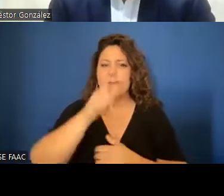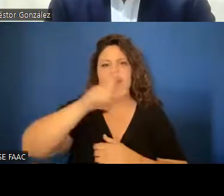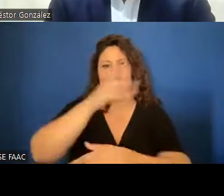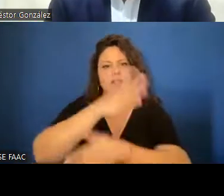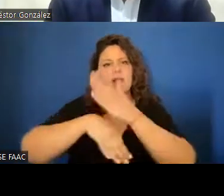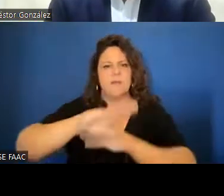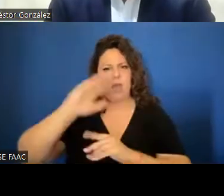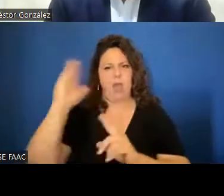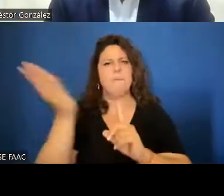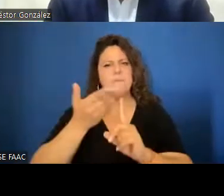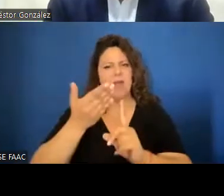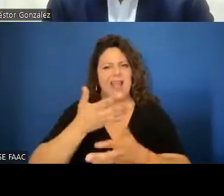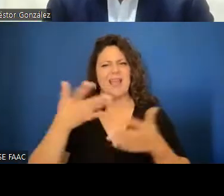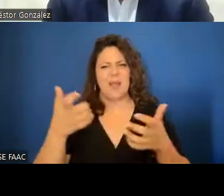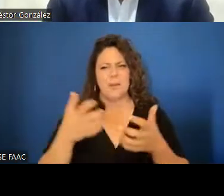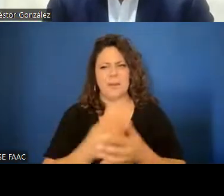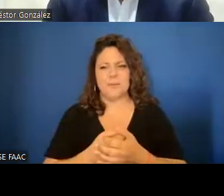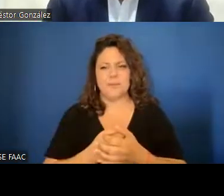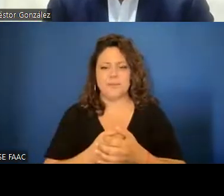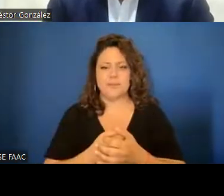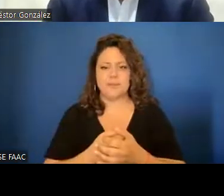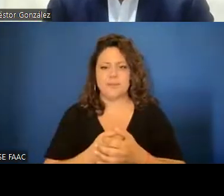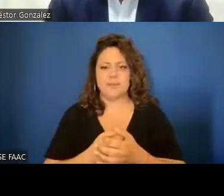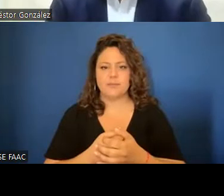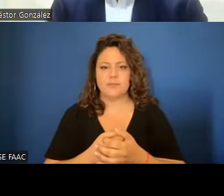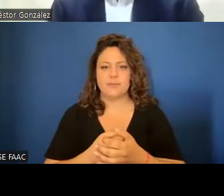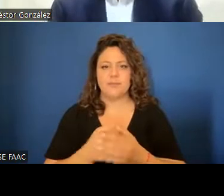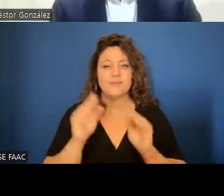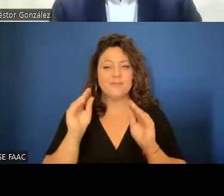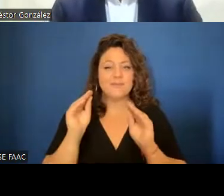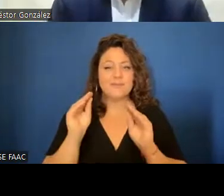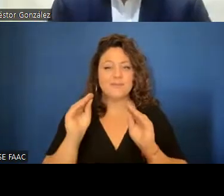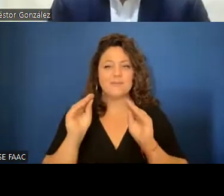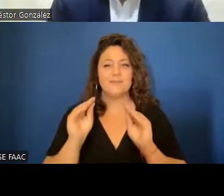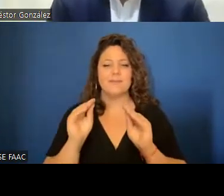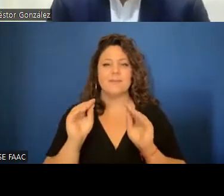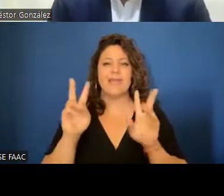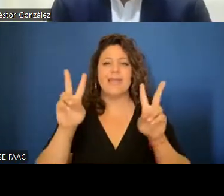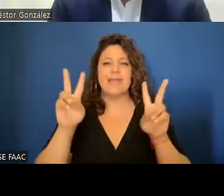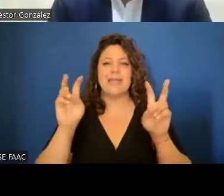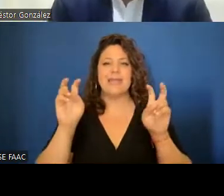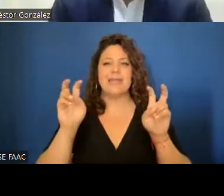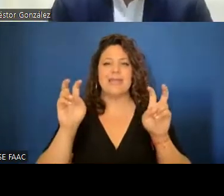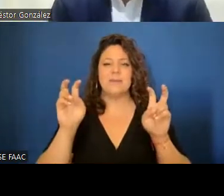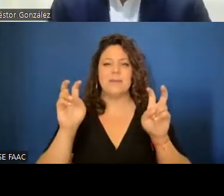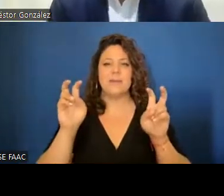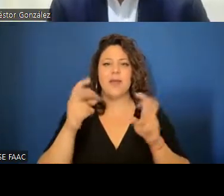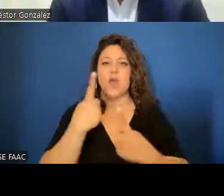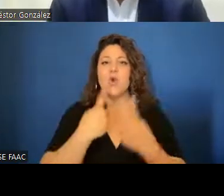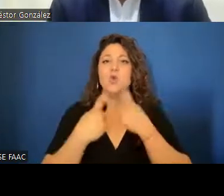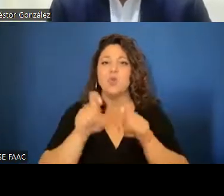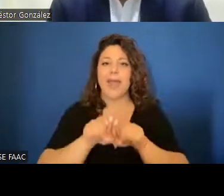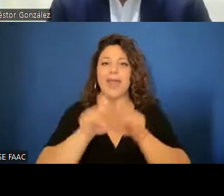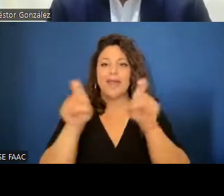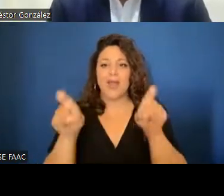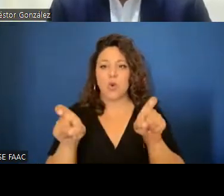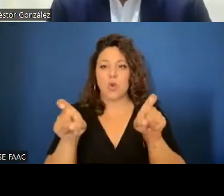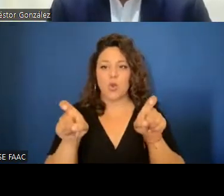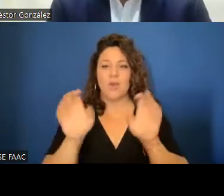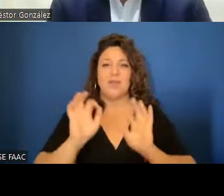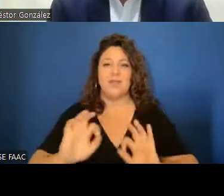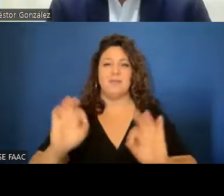primer lugar, porque se habla no solo de discapacidad, sino también de enfermedades crónicas, que también